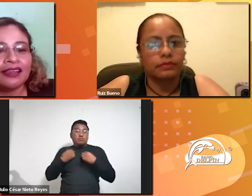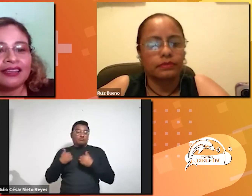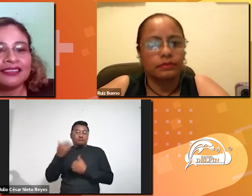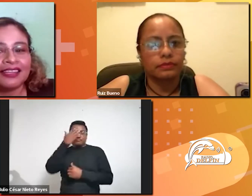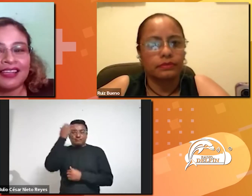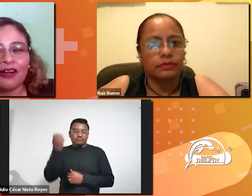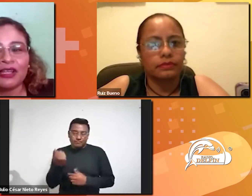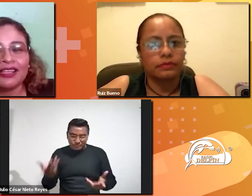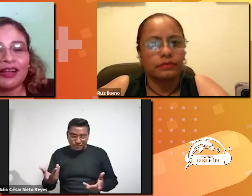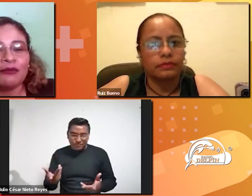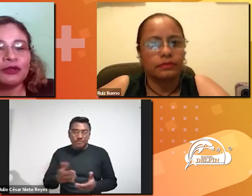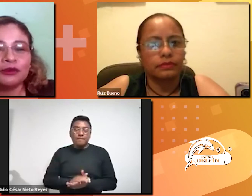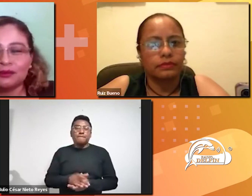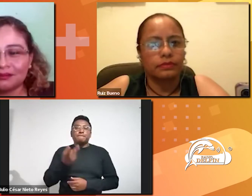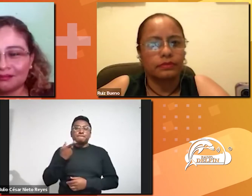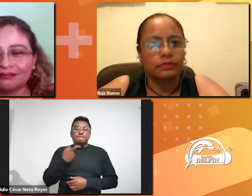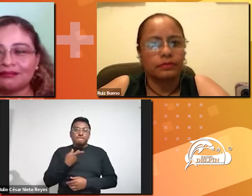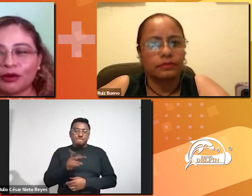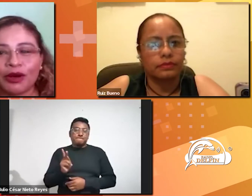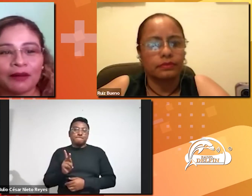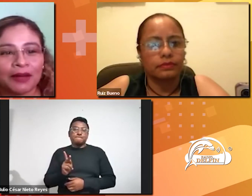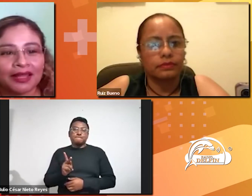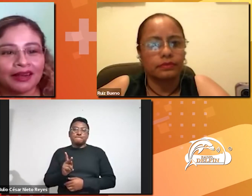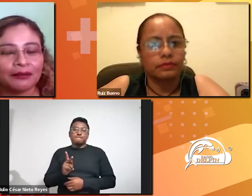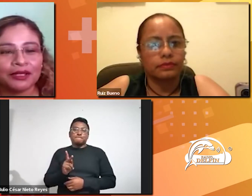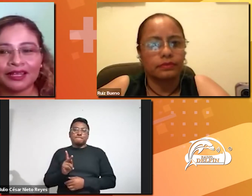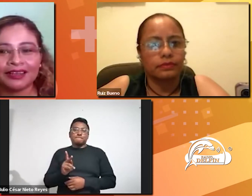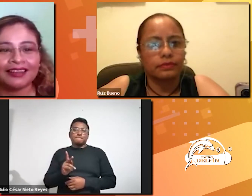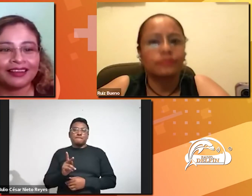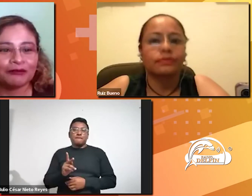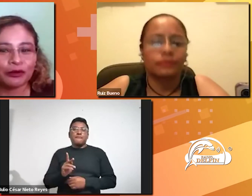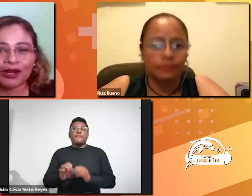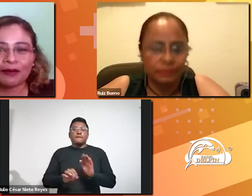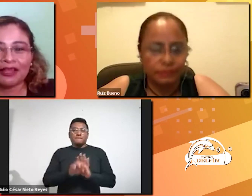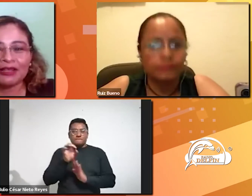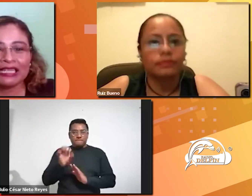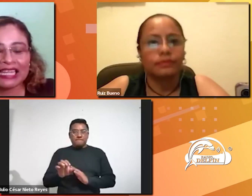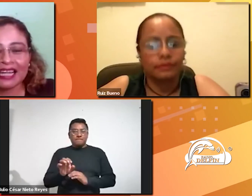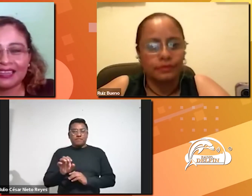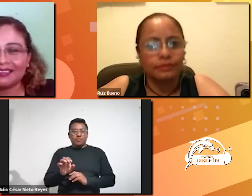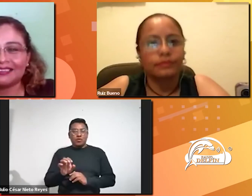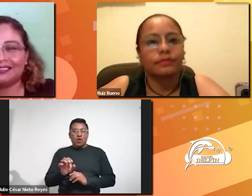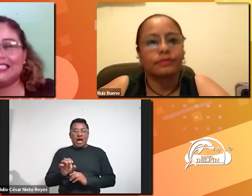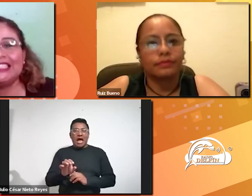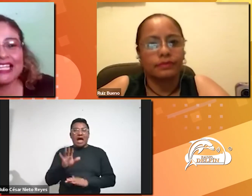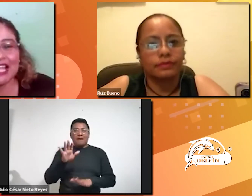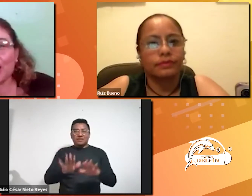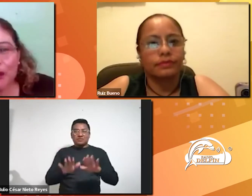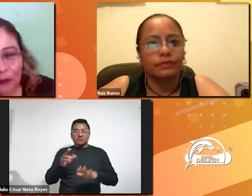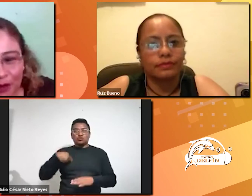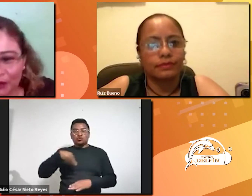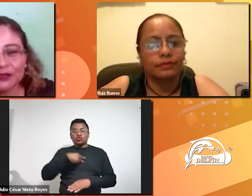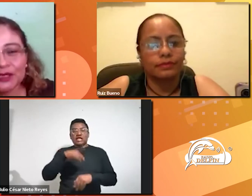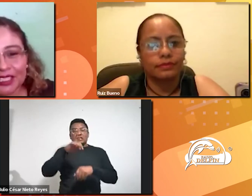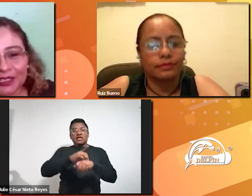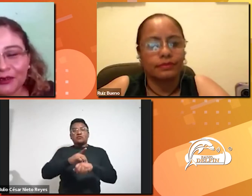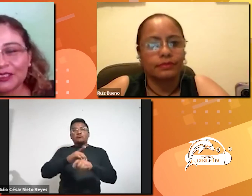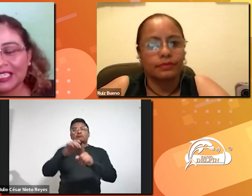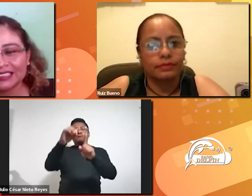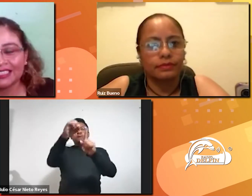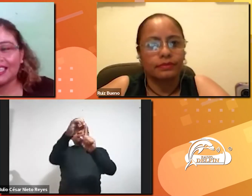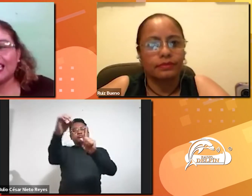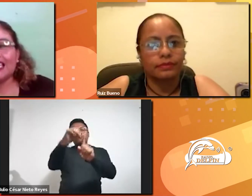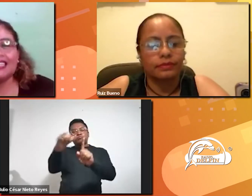Entonces, aunque tengamos programada la vida, programado el día, siempre va a